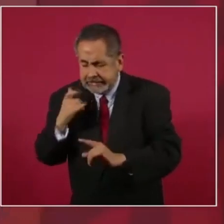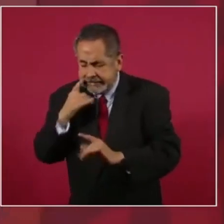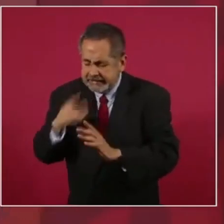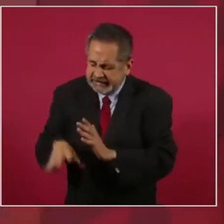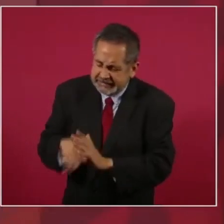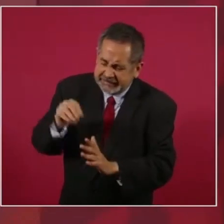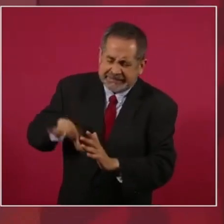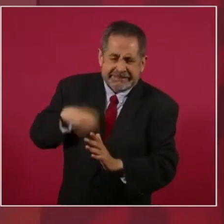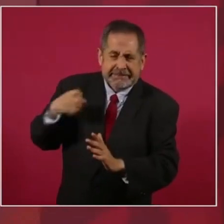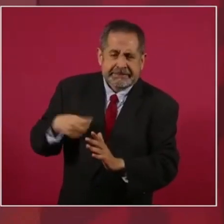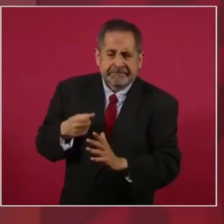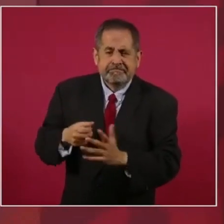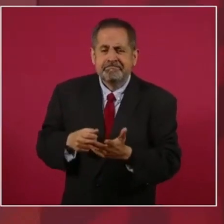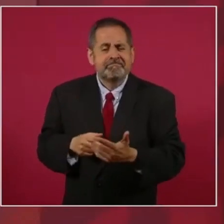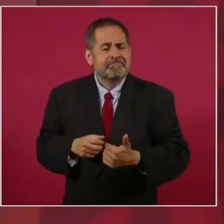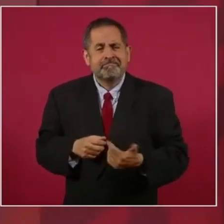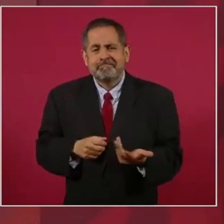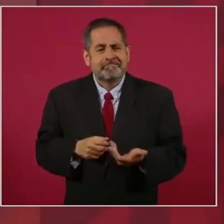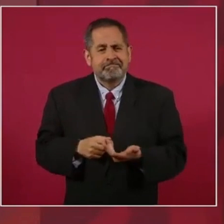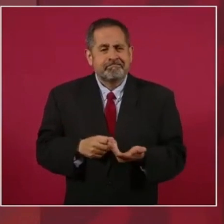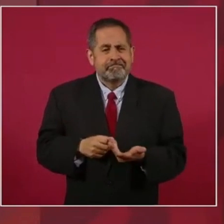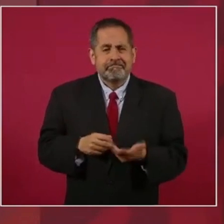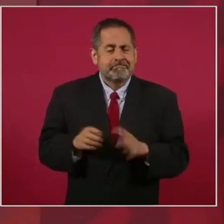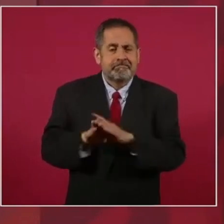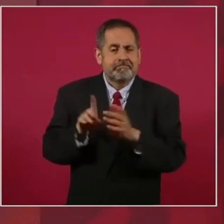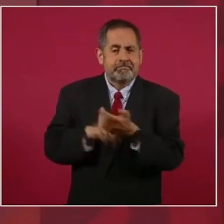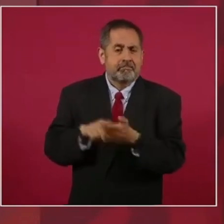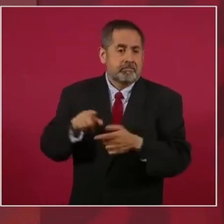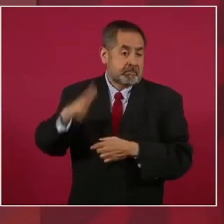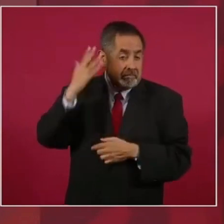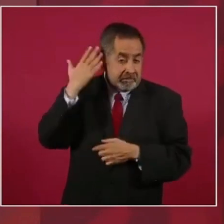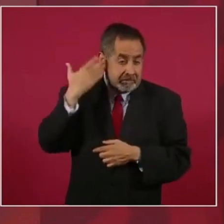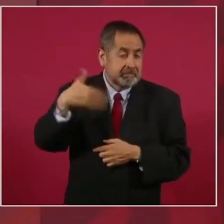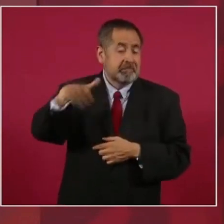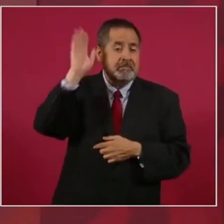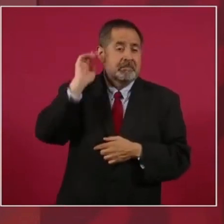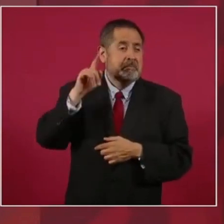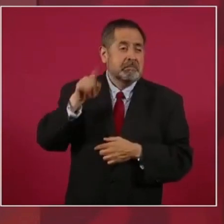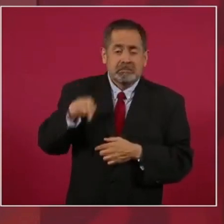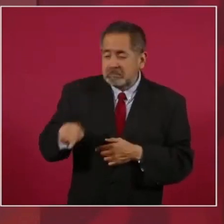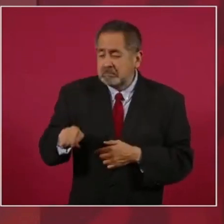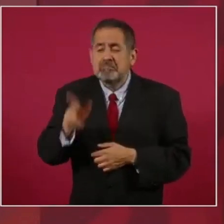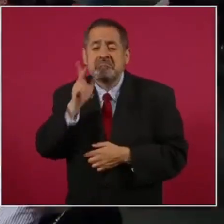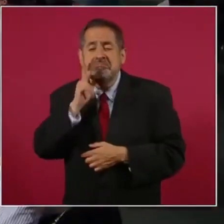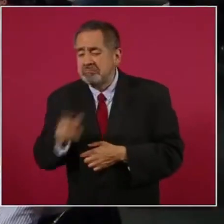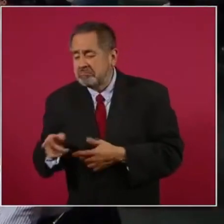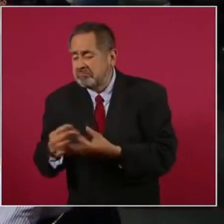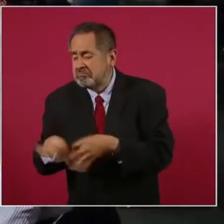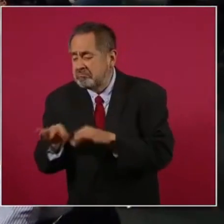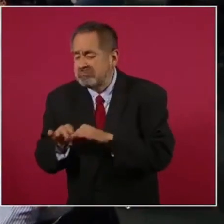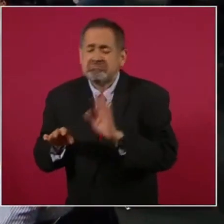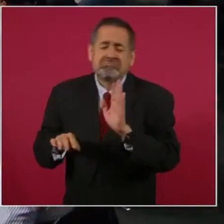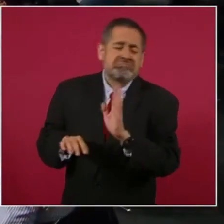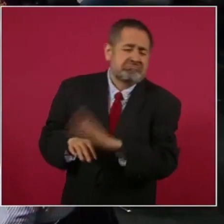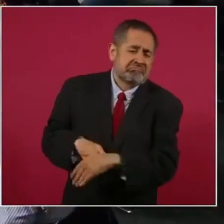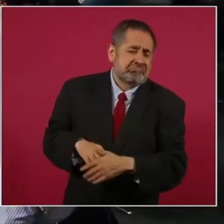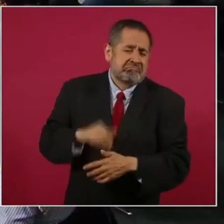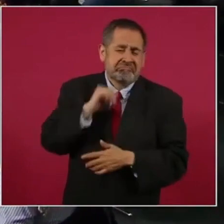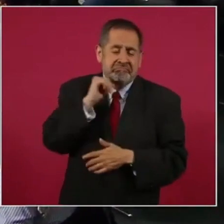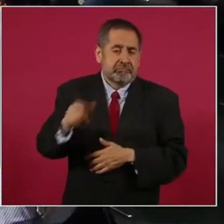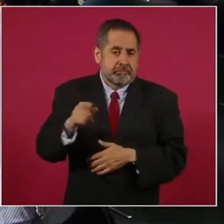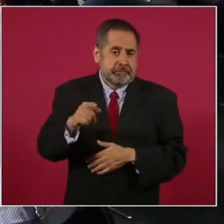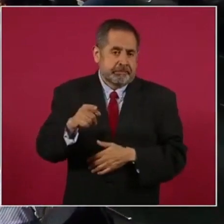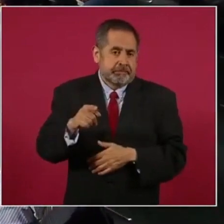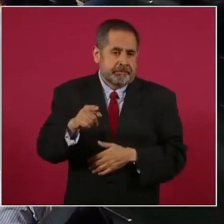más que era una materia prima entonces no tan importante. Cuando empieza el desarrollo de